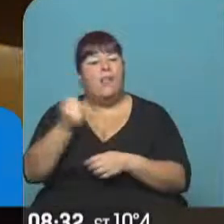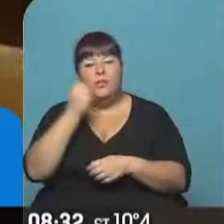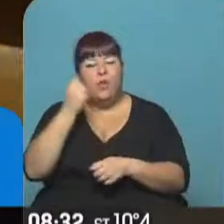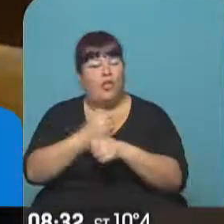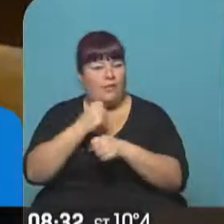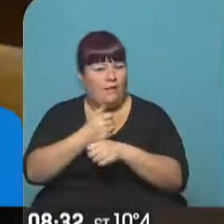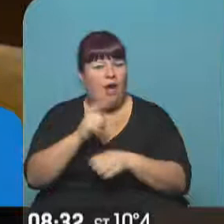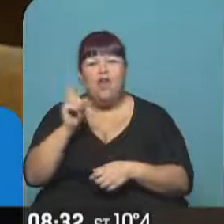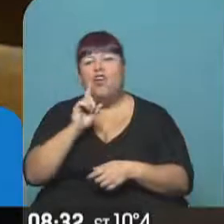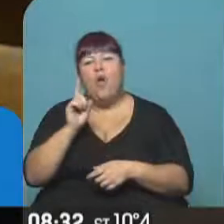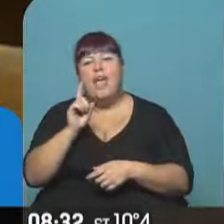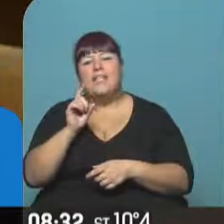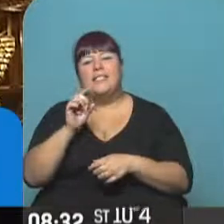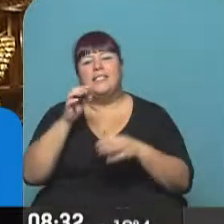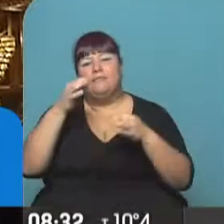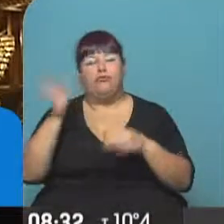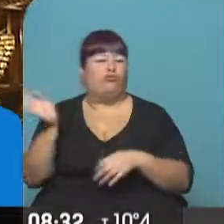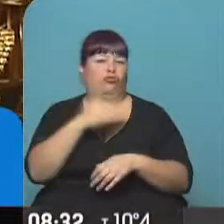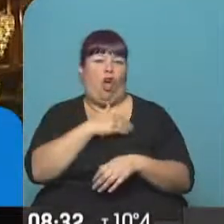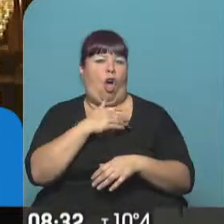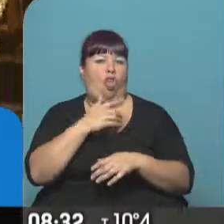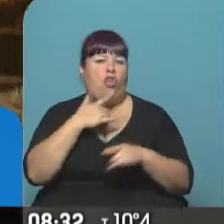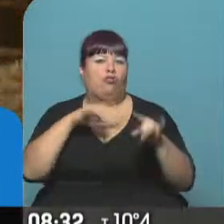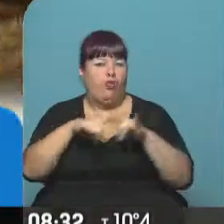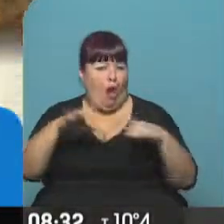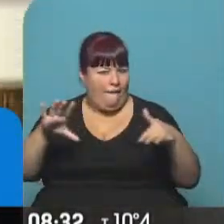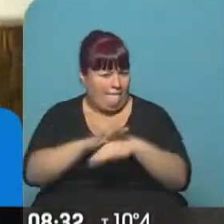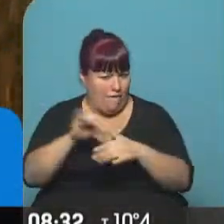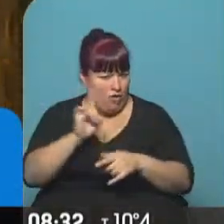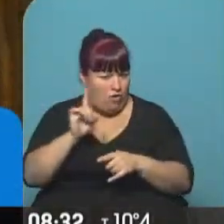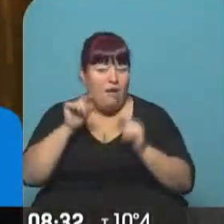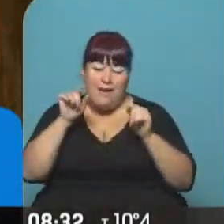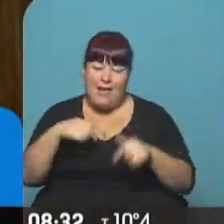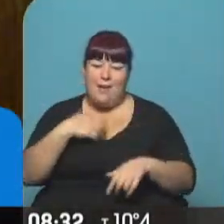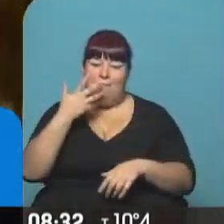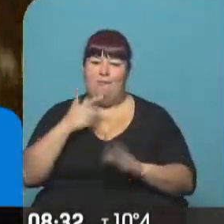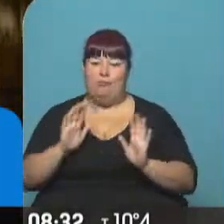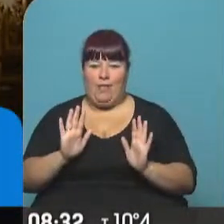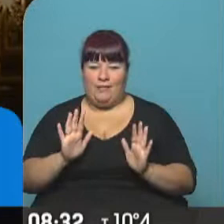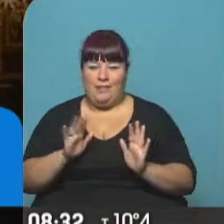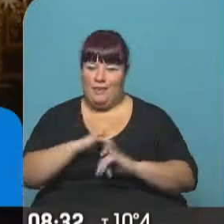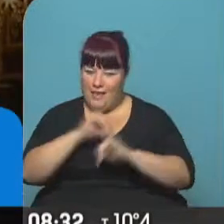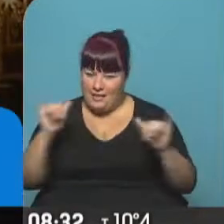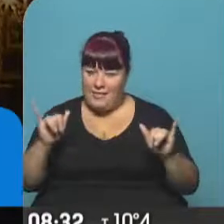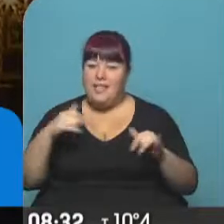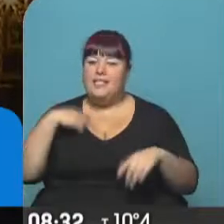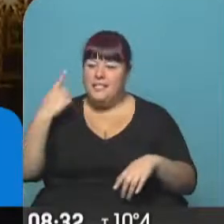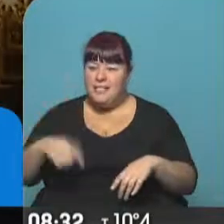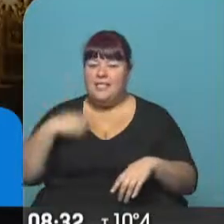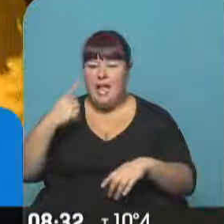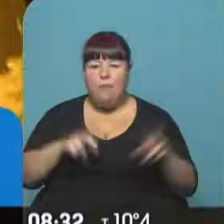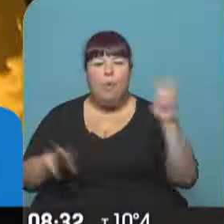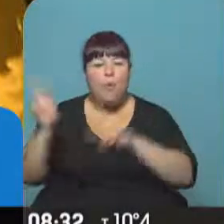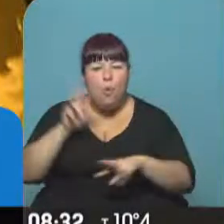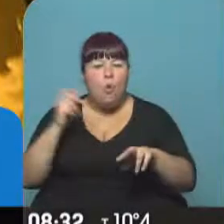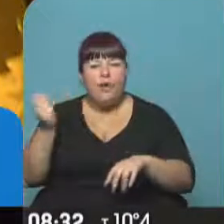hacer. No fueron necesariamente todos espectáculos que se concretizaron, y eso es lo que a mí me gusta, es decir, estar constantemente en la